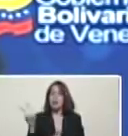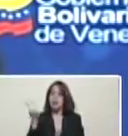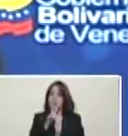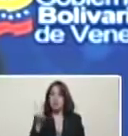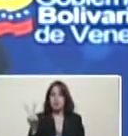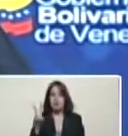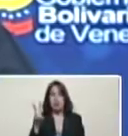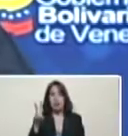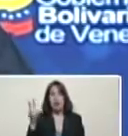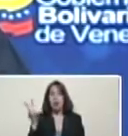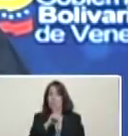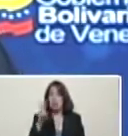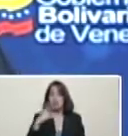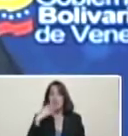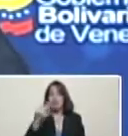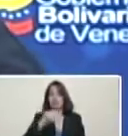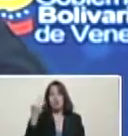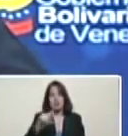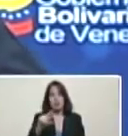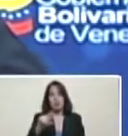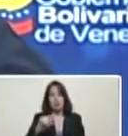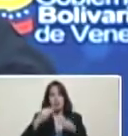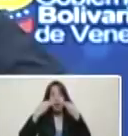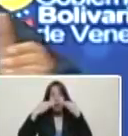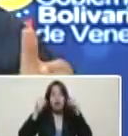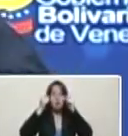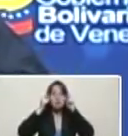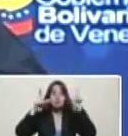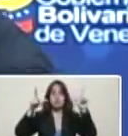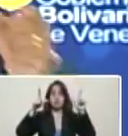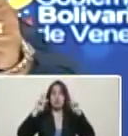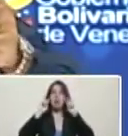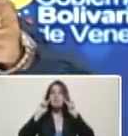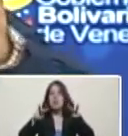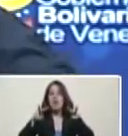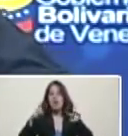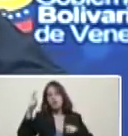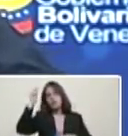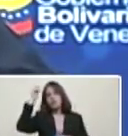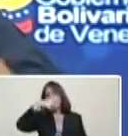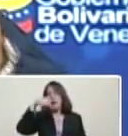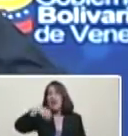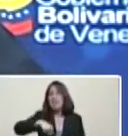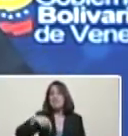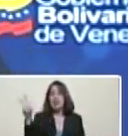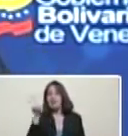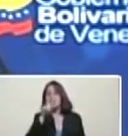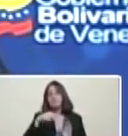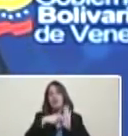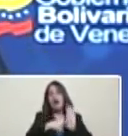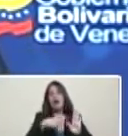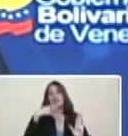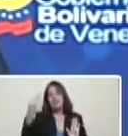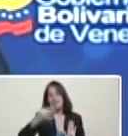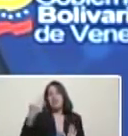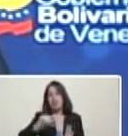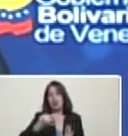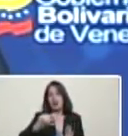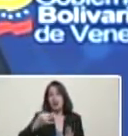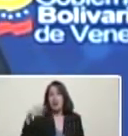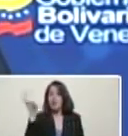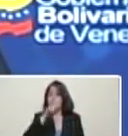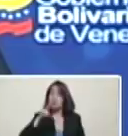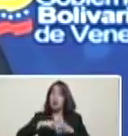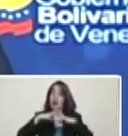esta es la Venezuela de verdad. ¡Abre los ojos, Donald Trump! ¡Esta es la Venezuela de verdad! La Venezuela grande,